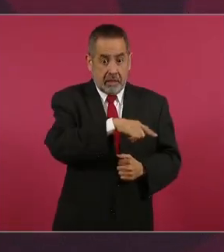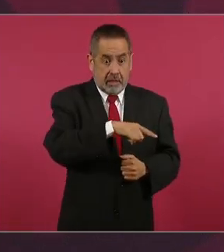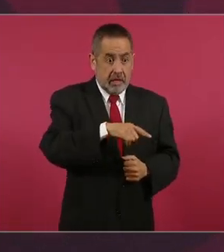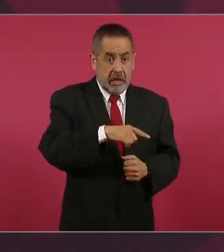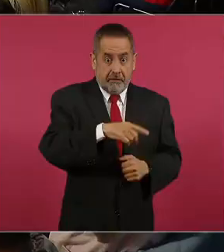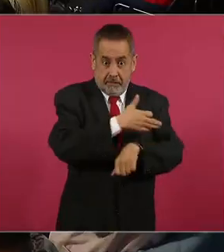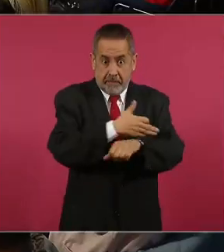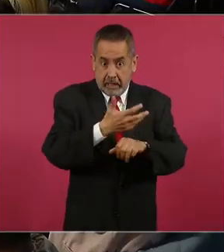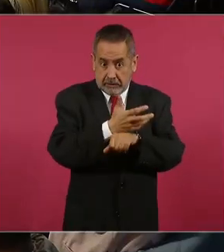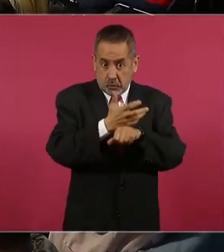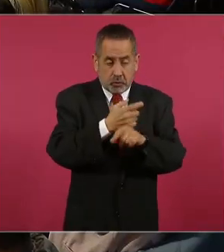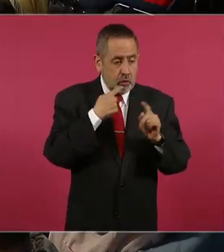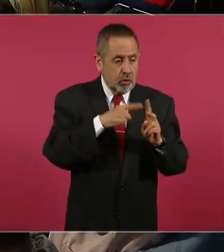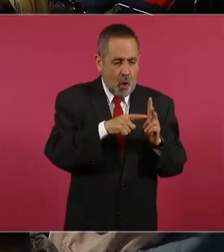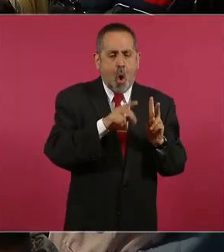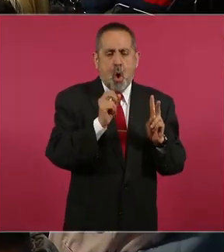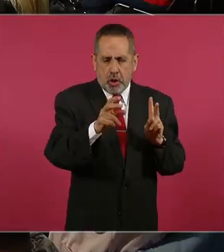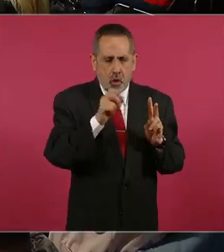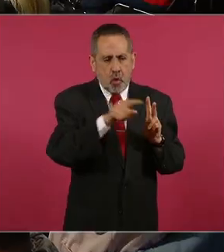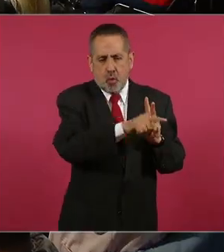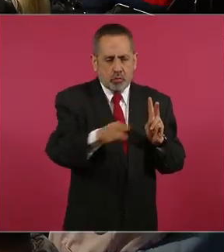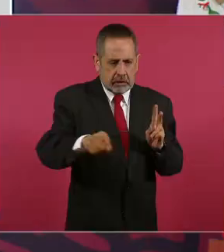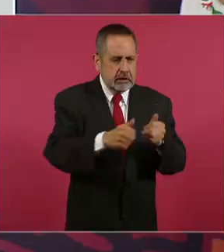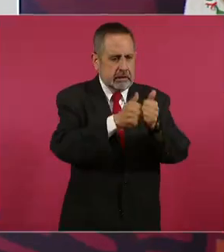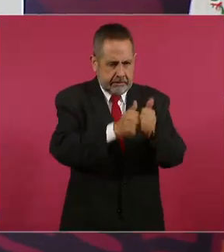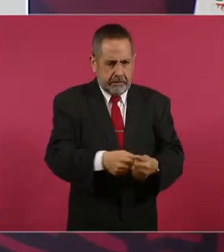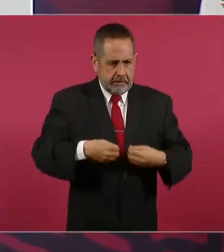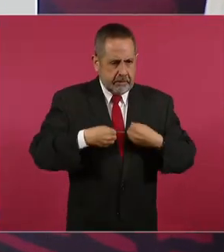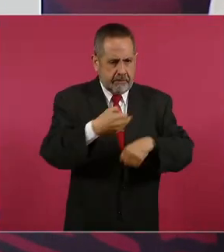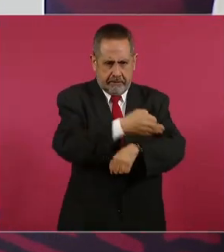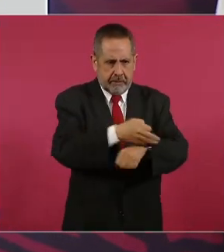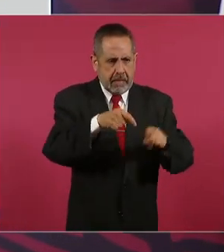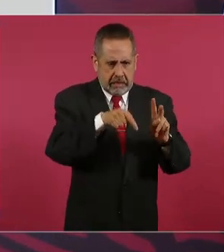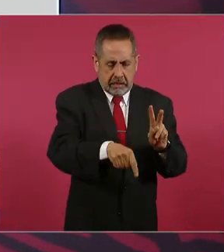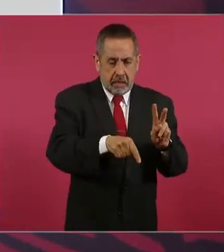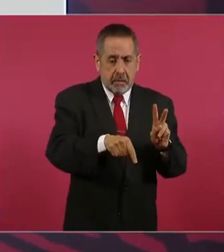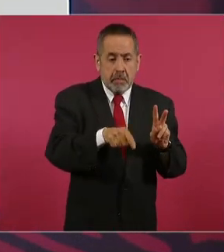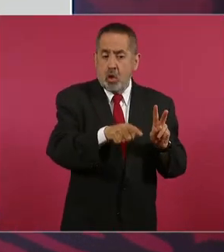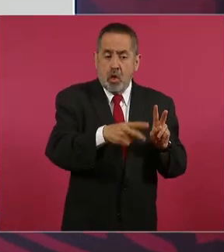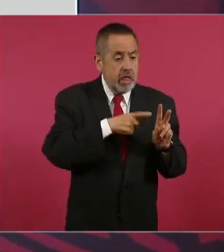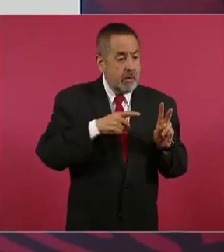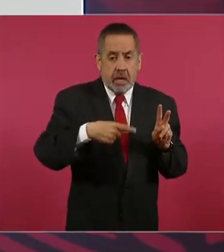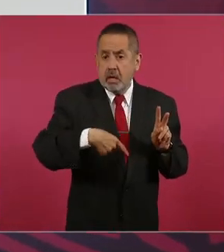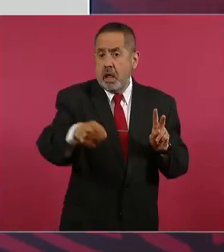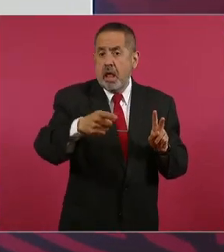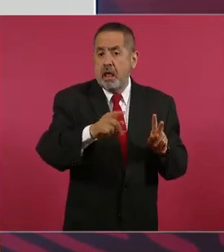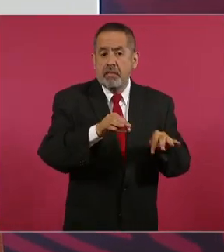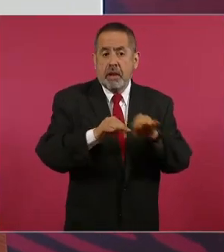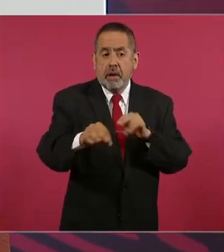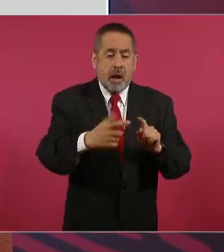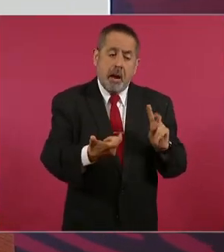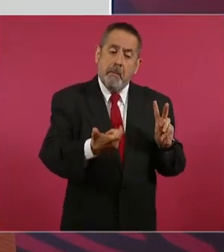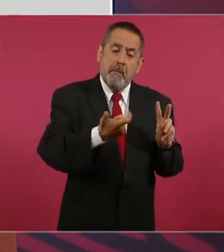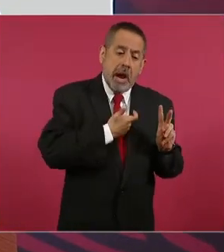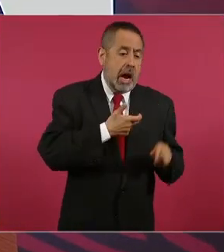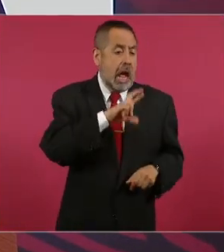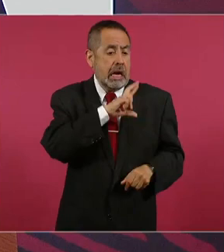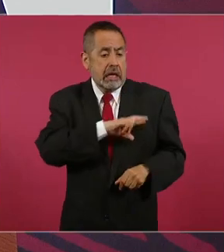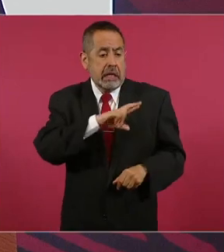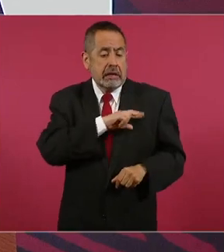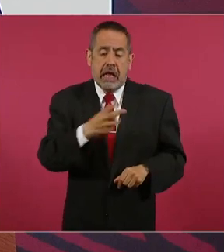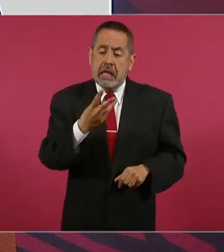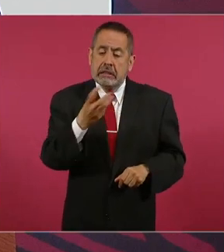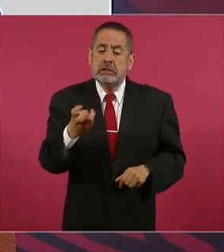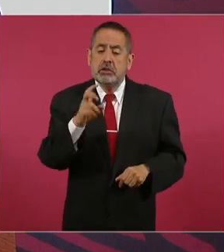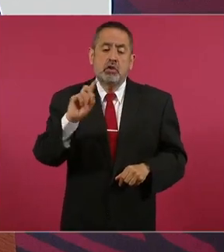en la casa? Pero tienen que aportar ya a trabajar y aportar 200, 300